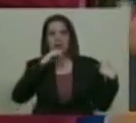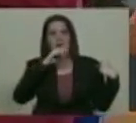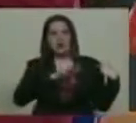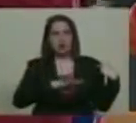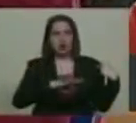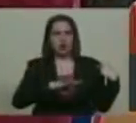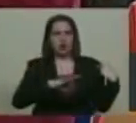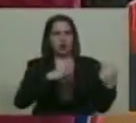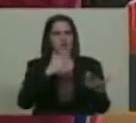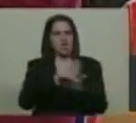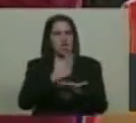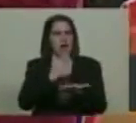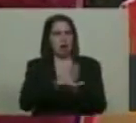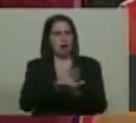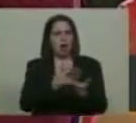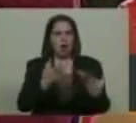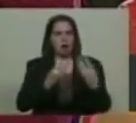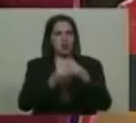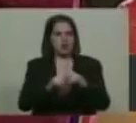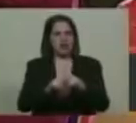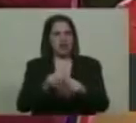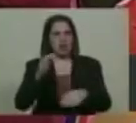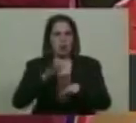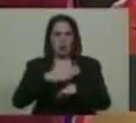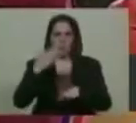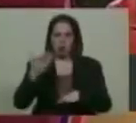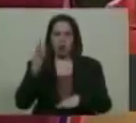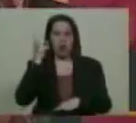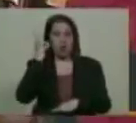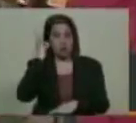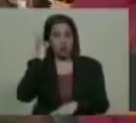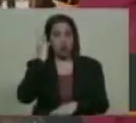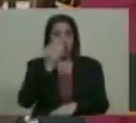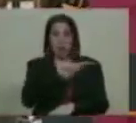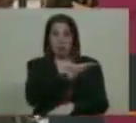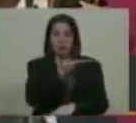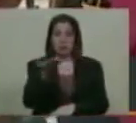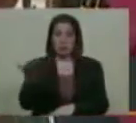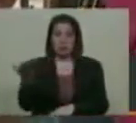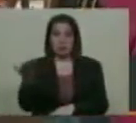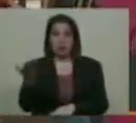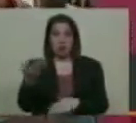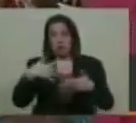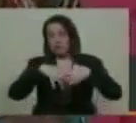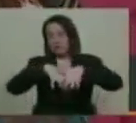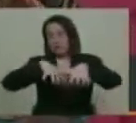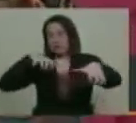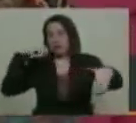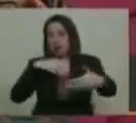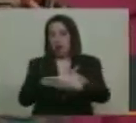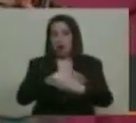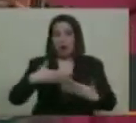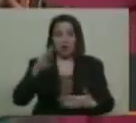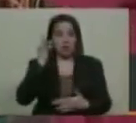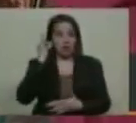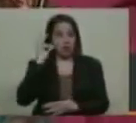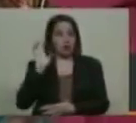y ahora lo tengo porque estas mujeres y las millones del